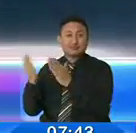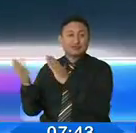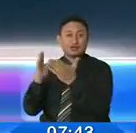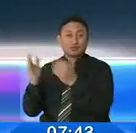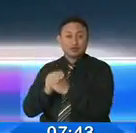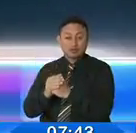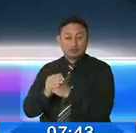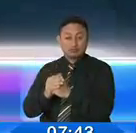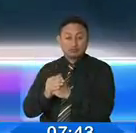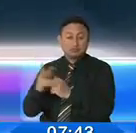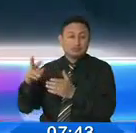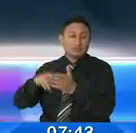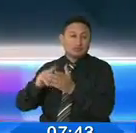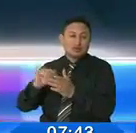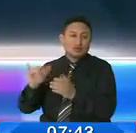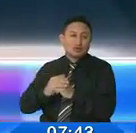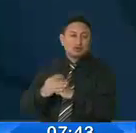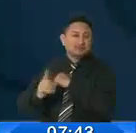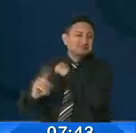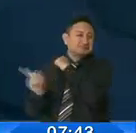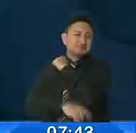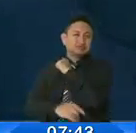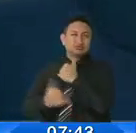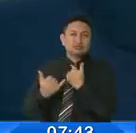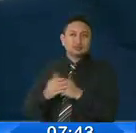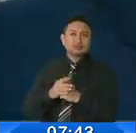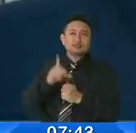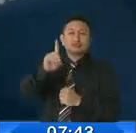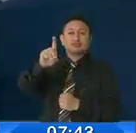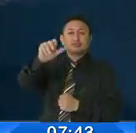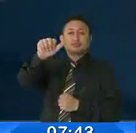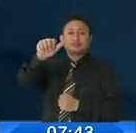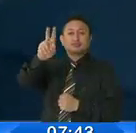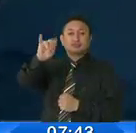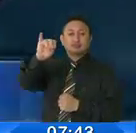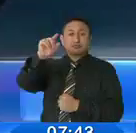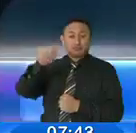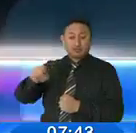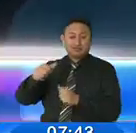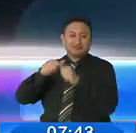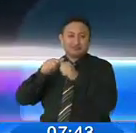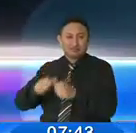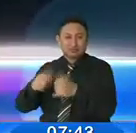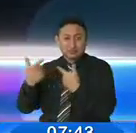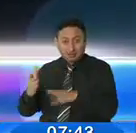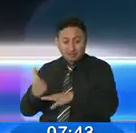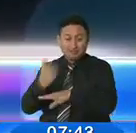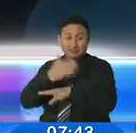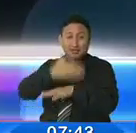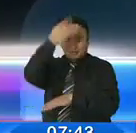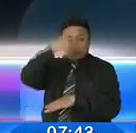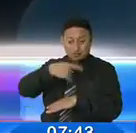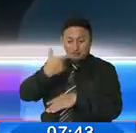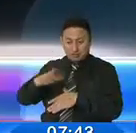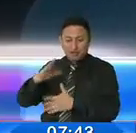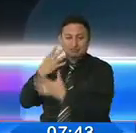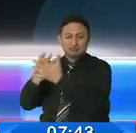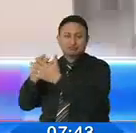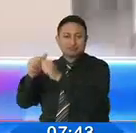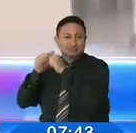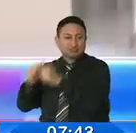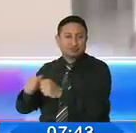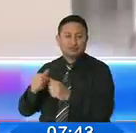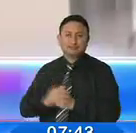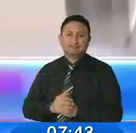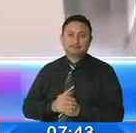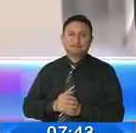pena anticipada, y eso se está haciendo con David de Lastigui. Se está anticipando una presunta pena.